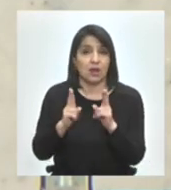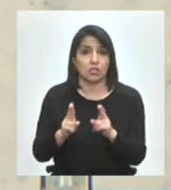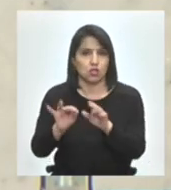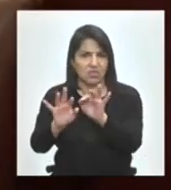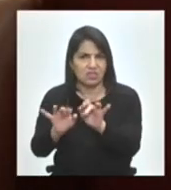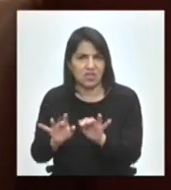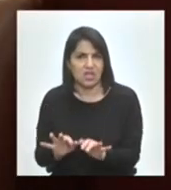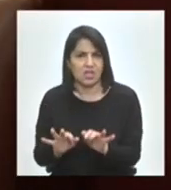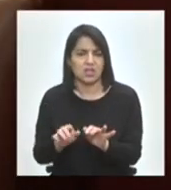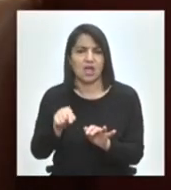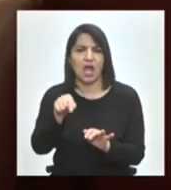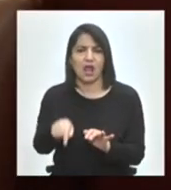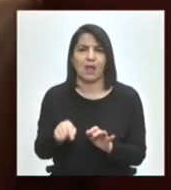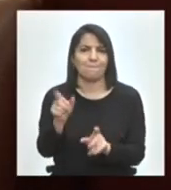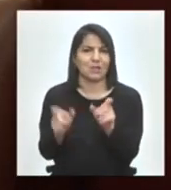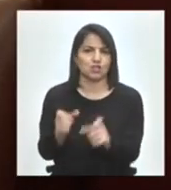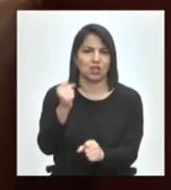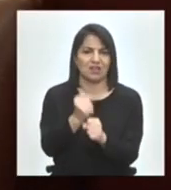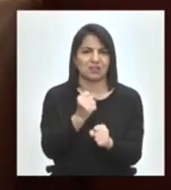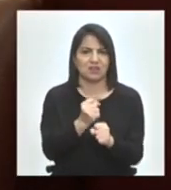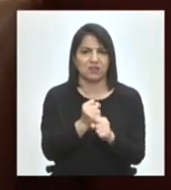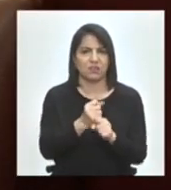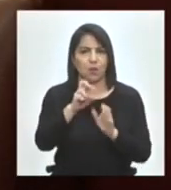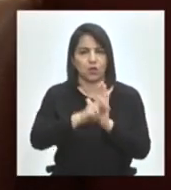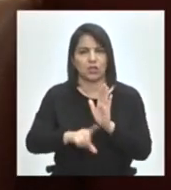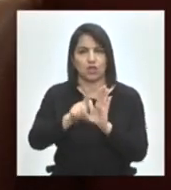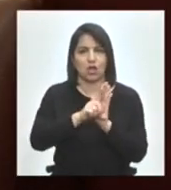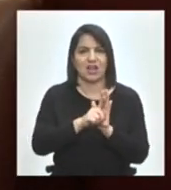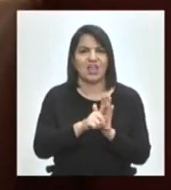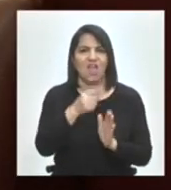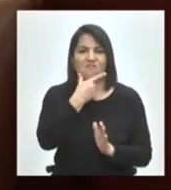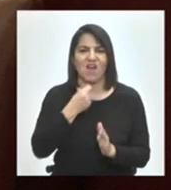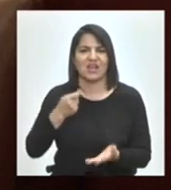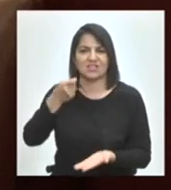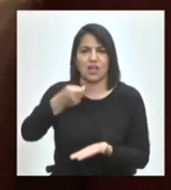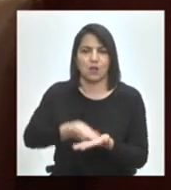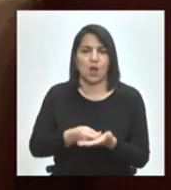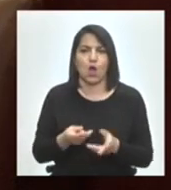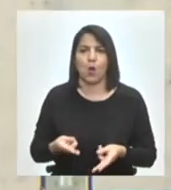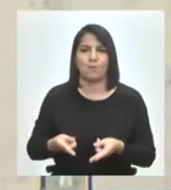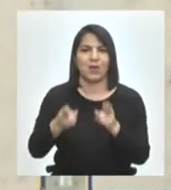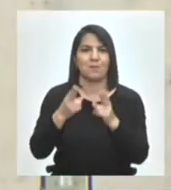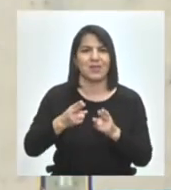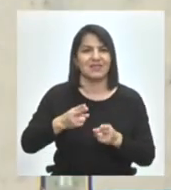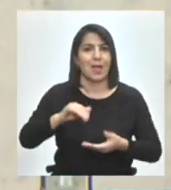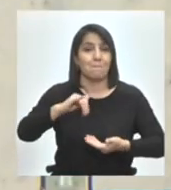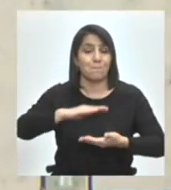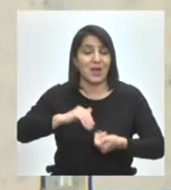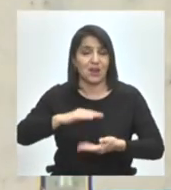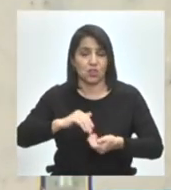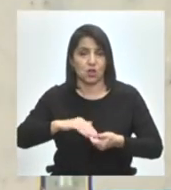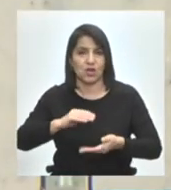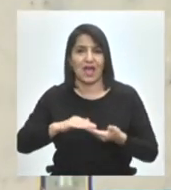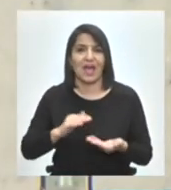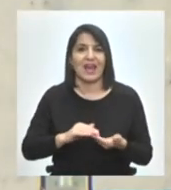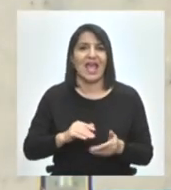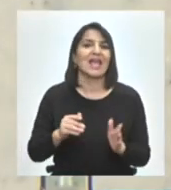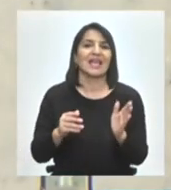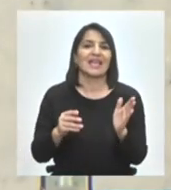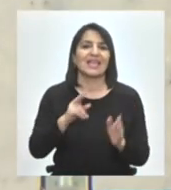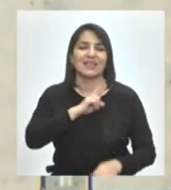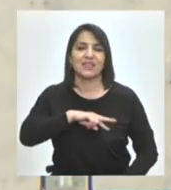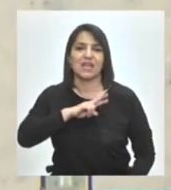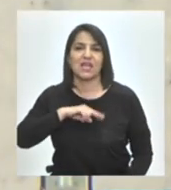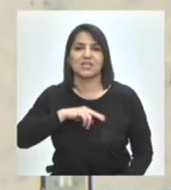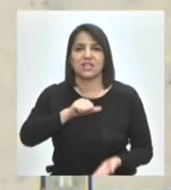trabajadores, la iniciativa que entrega facilidades de pago y permite condonar intereses y multas de las deudas de aseo municipal, y el